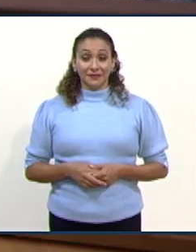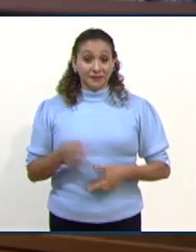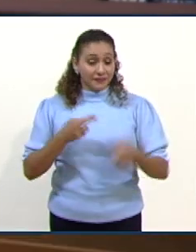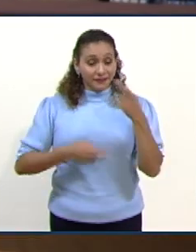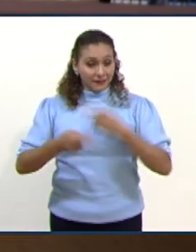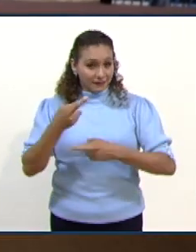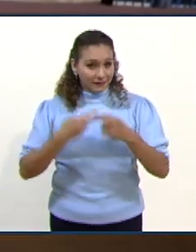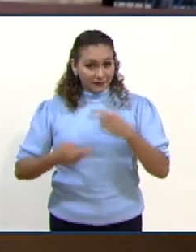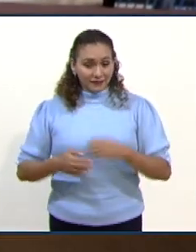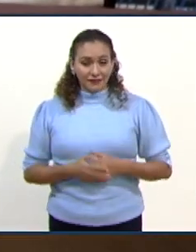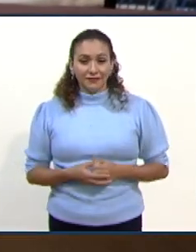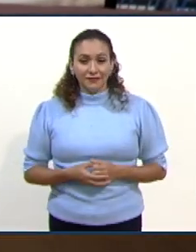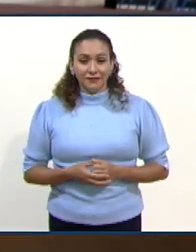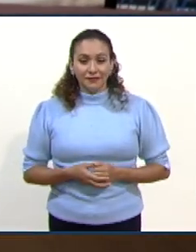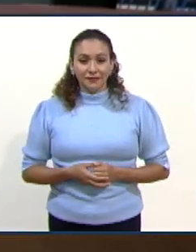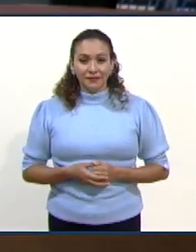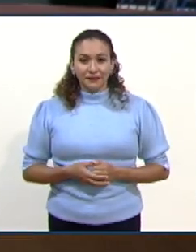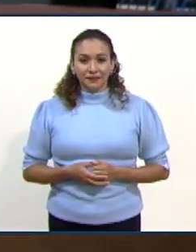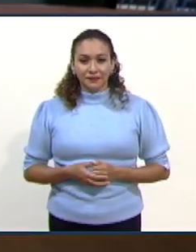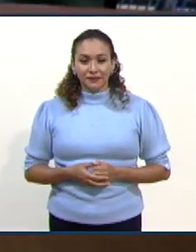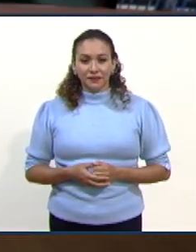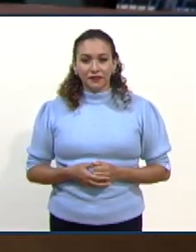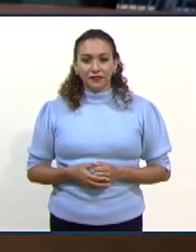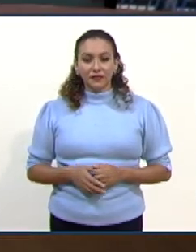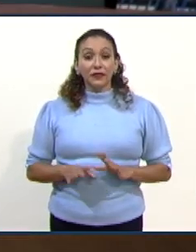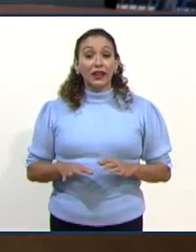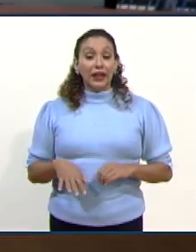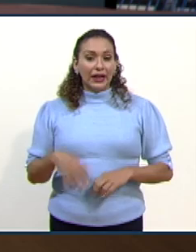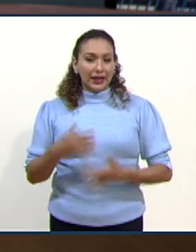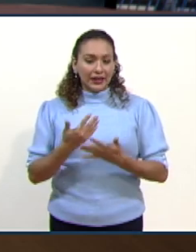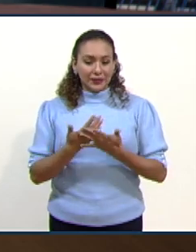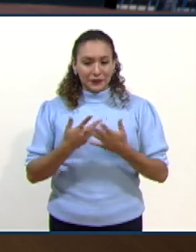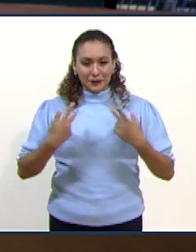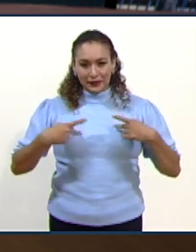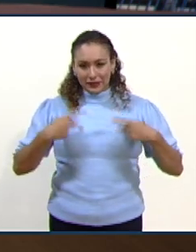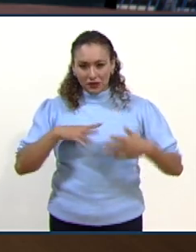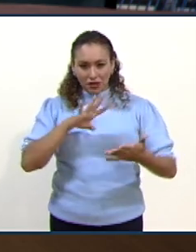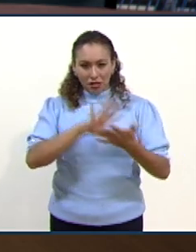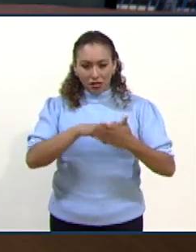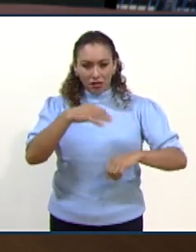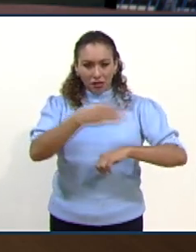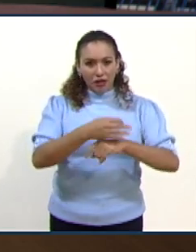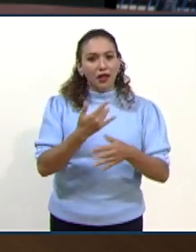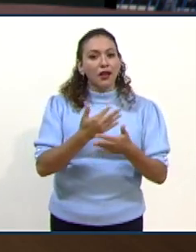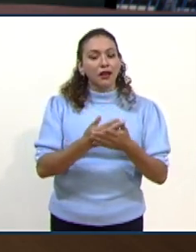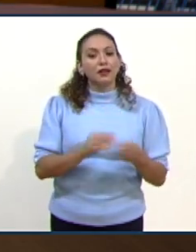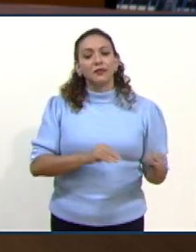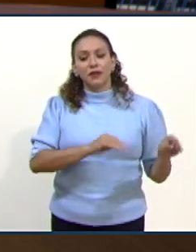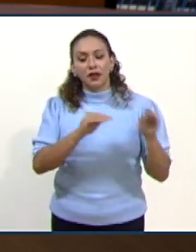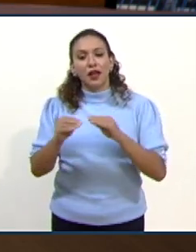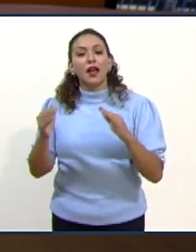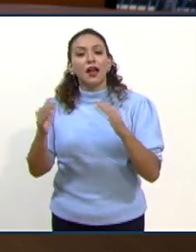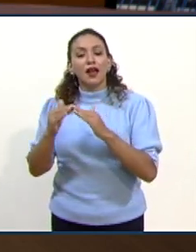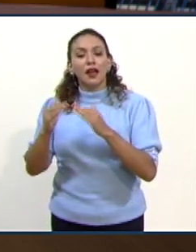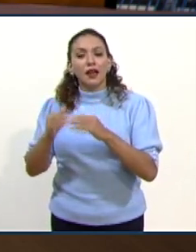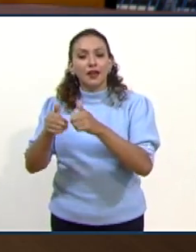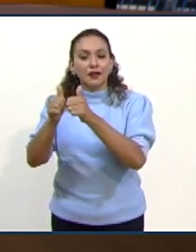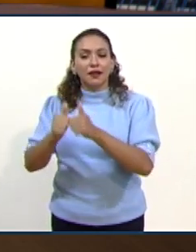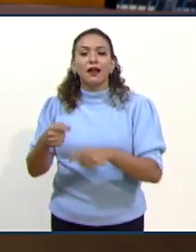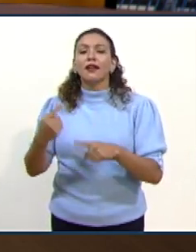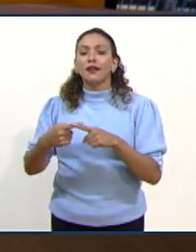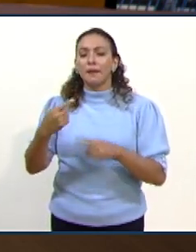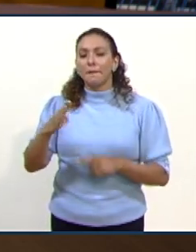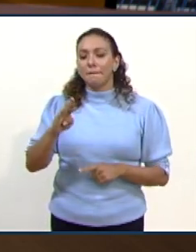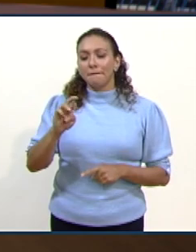Al regresar, cambian medida cautelar de prisión preventiva a arraigo domiciliario a Brenda Quevedo,